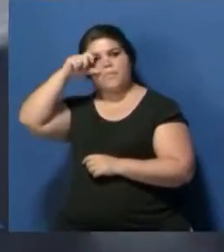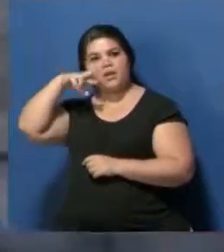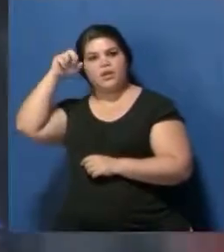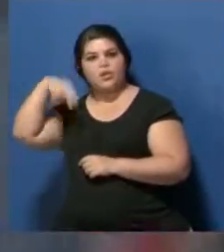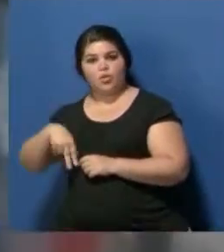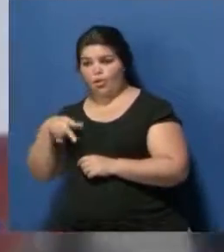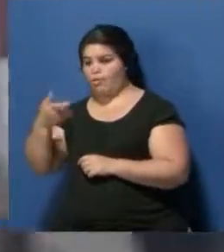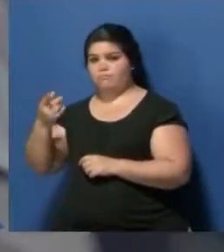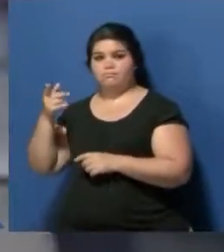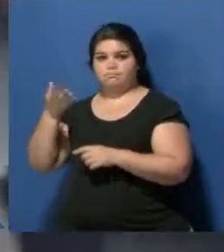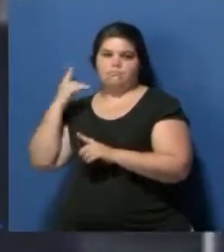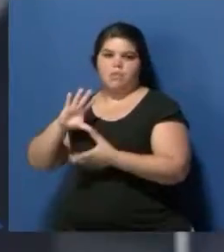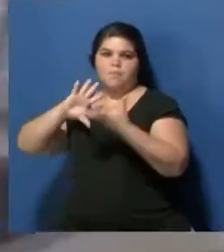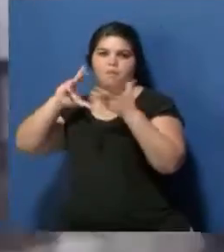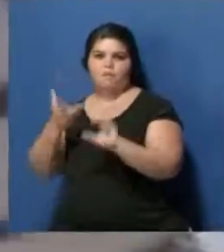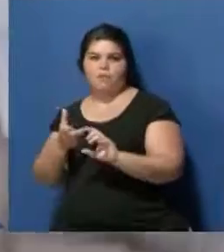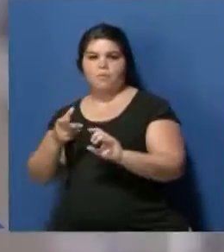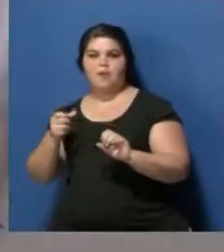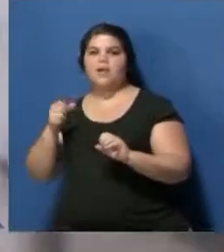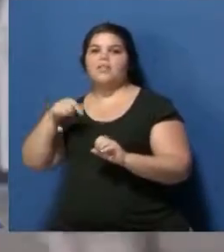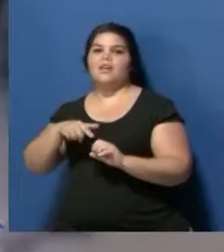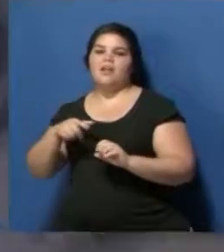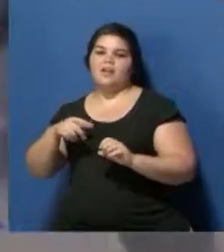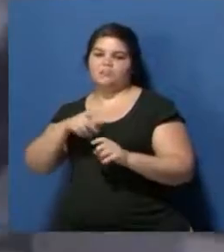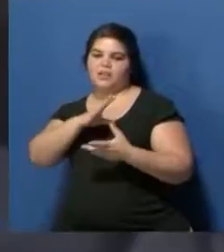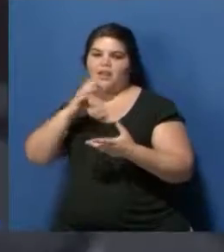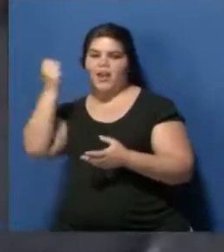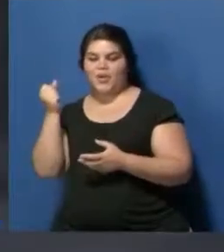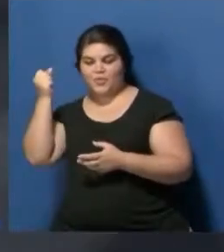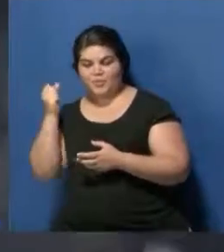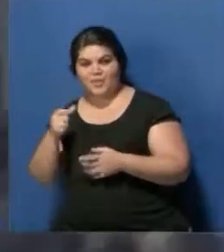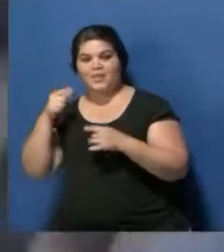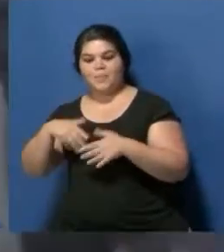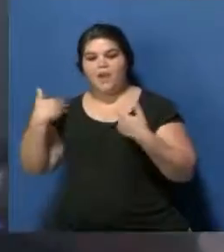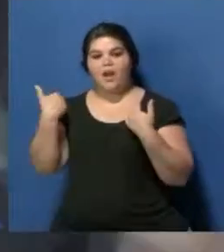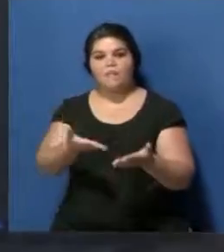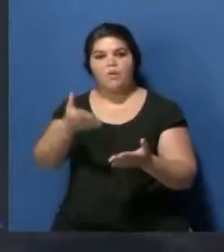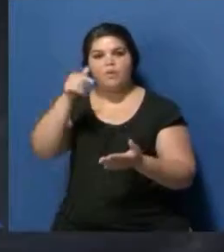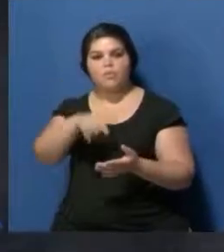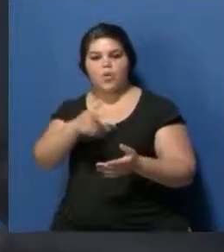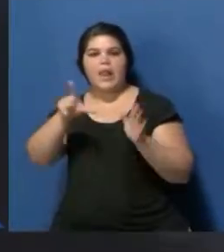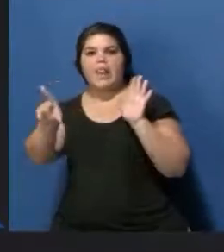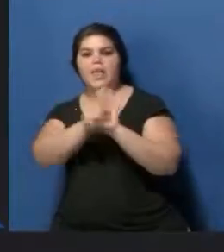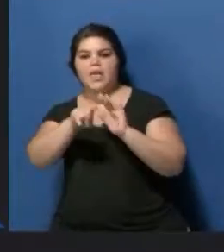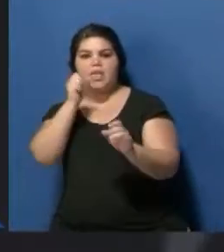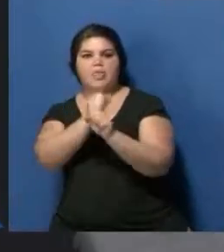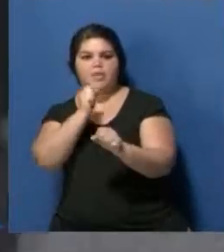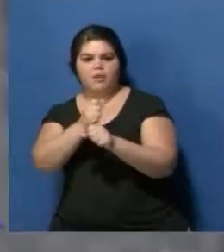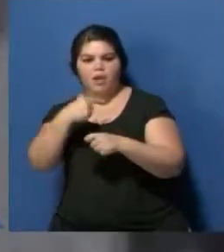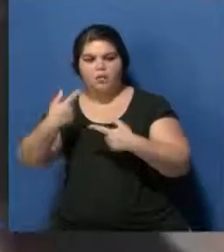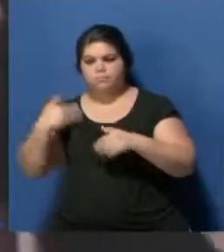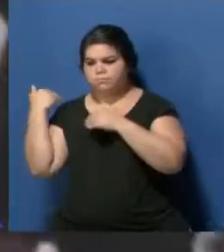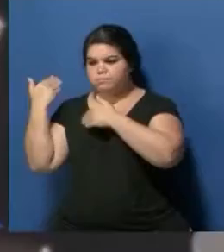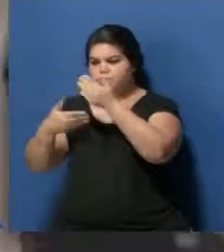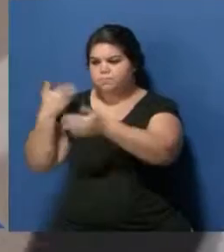manera fue formando como una economía de tipo estatal, favorecer el mercado interno, leyes laborales, todo fue desarmado de una